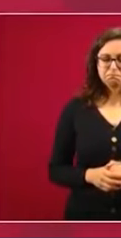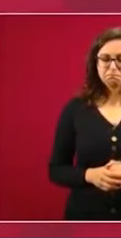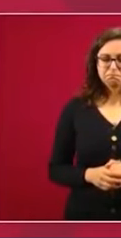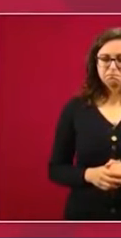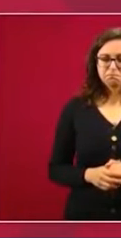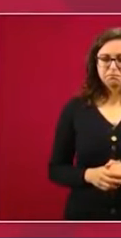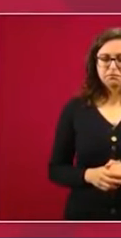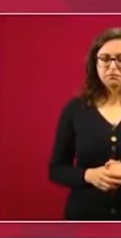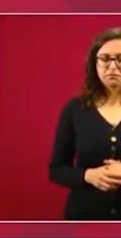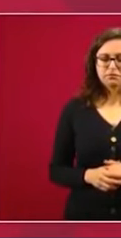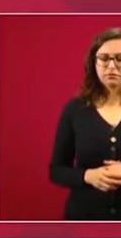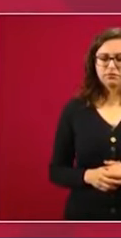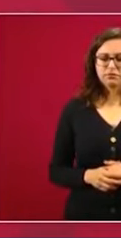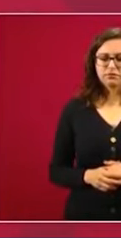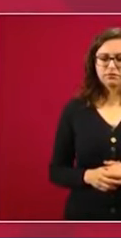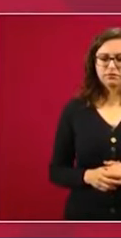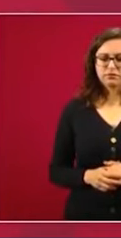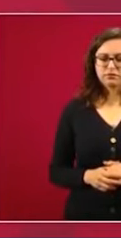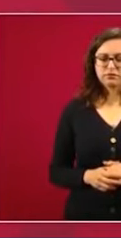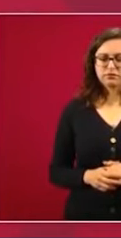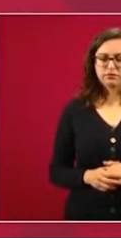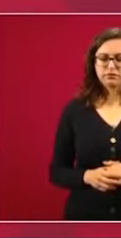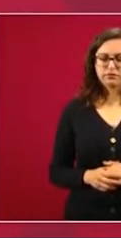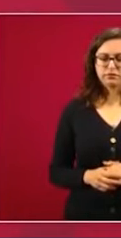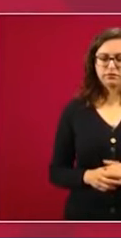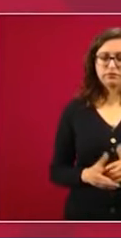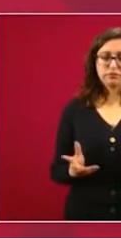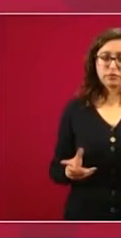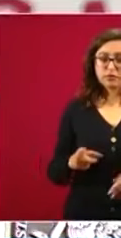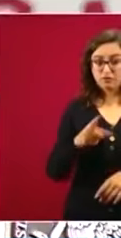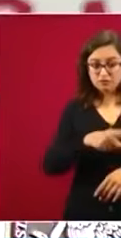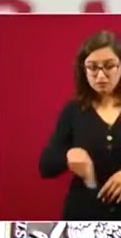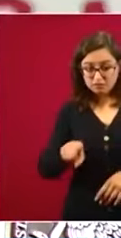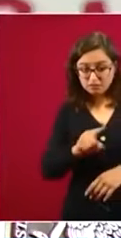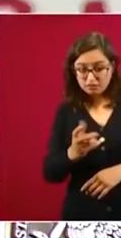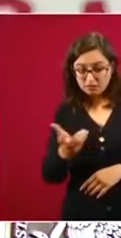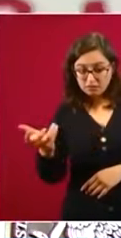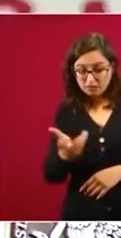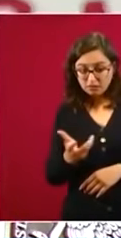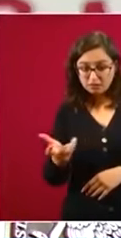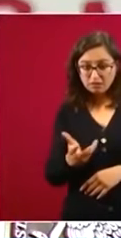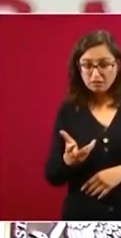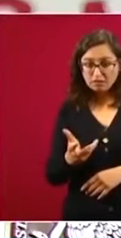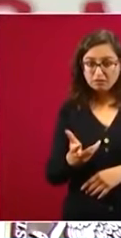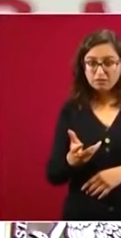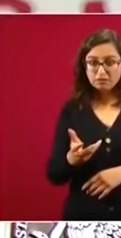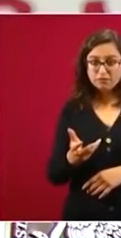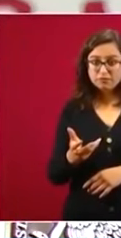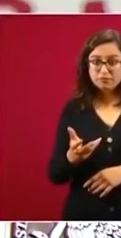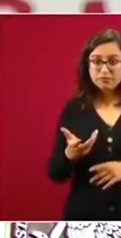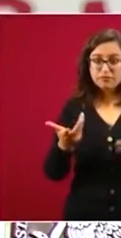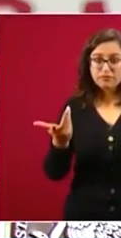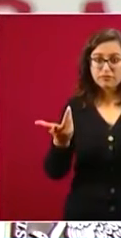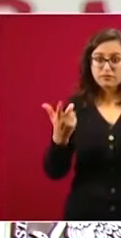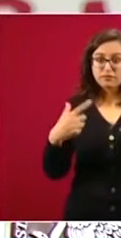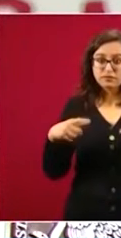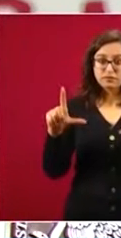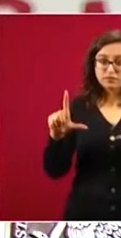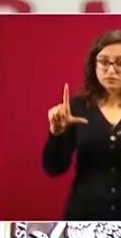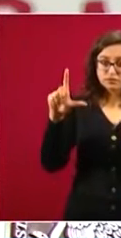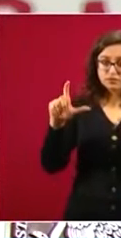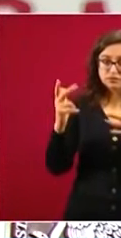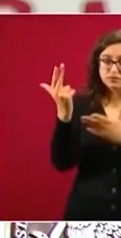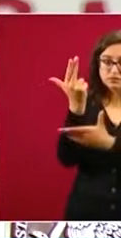No estoy de acuerdo con lo que hicieron a la fotografía, a